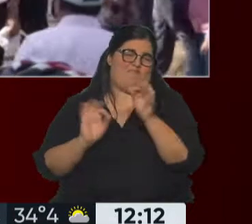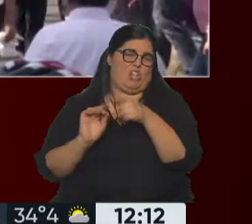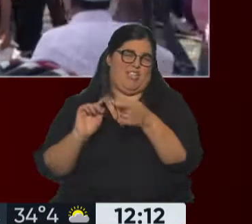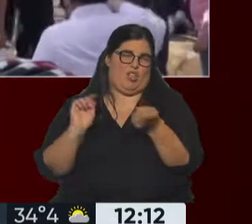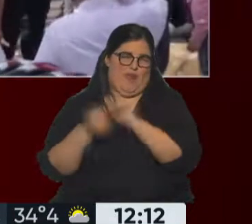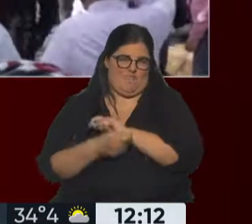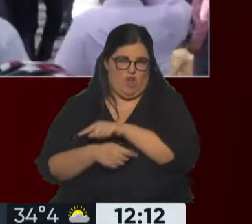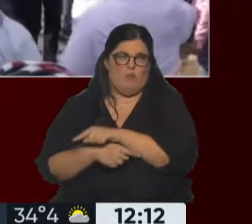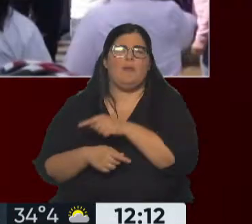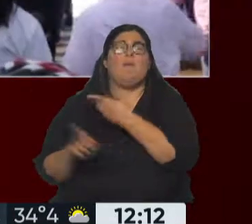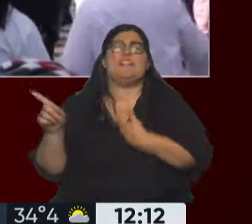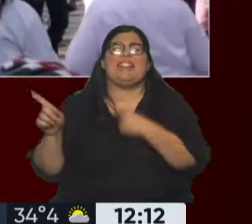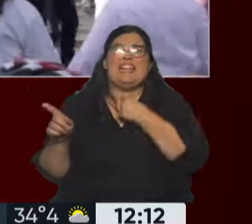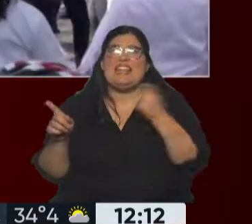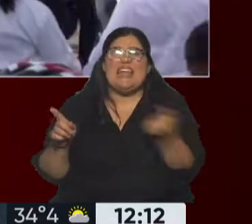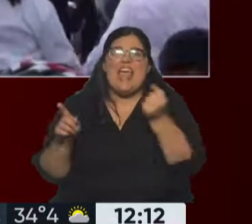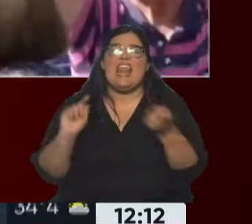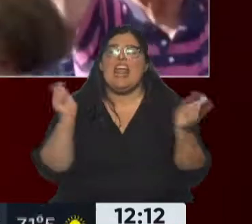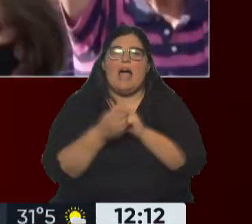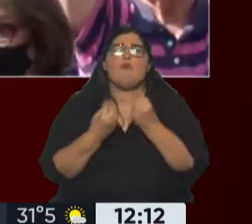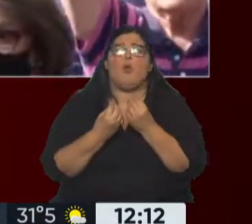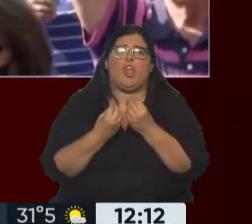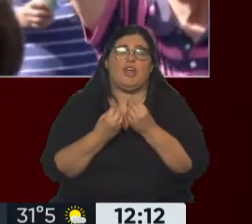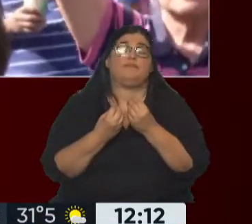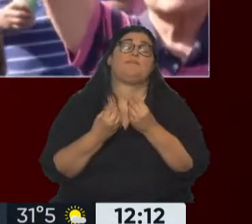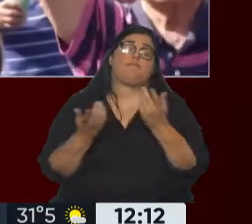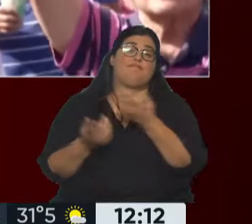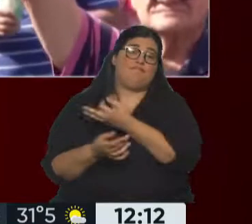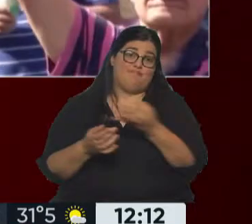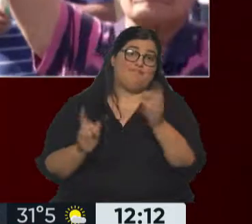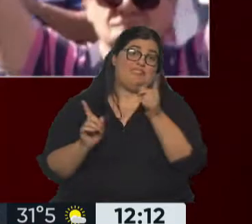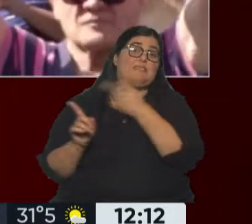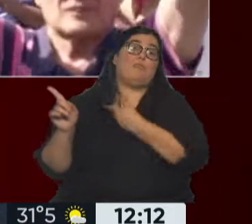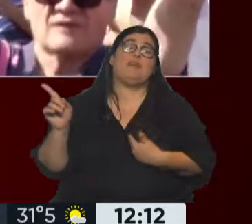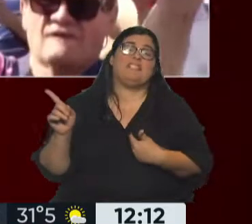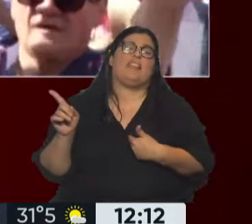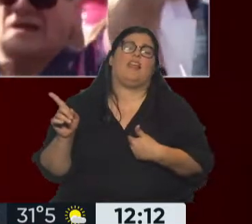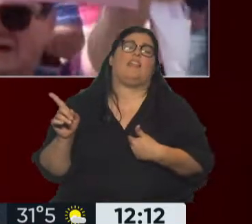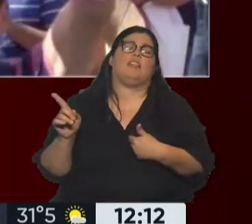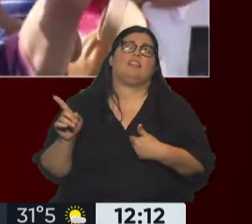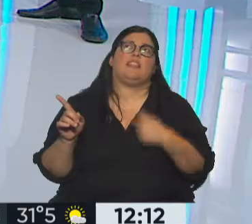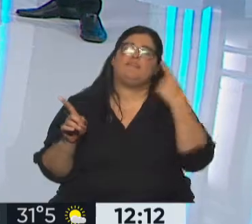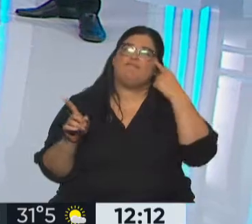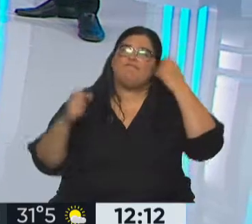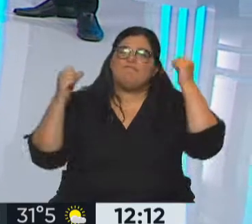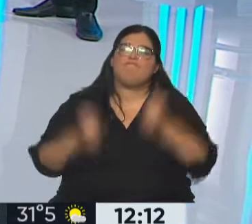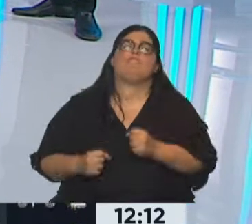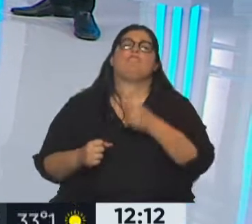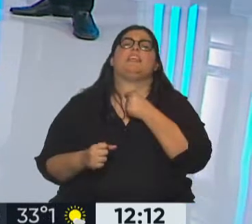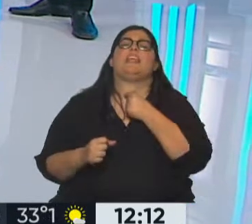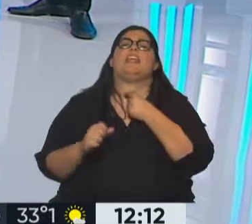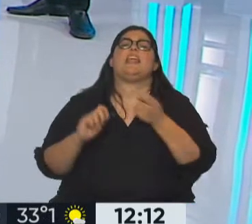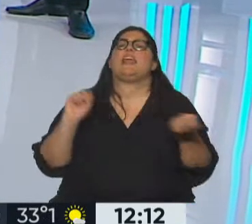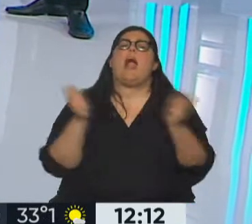quiere avanzar sobre ese instituto? Bueno, justamente porque AMLO tiene la decisión de cambiar todo aquel